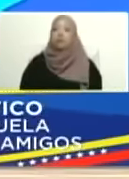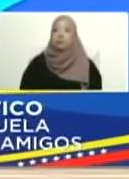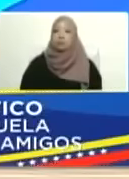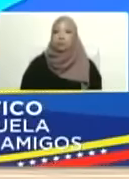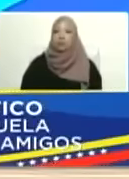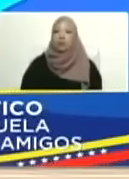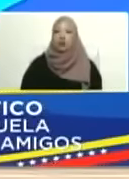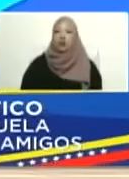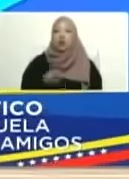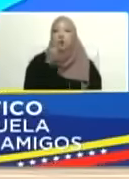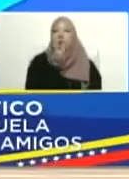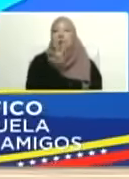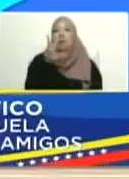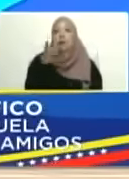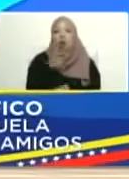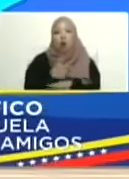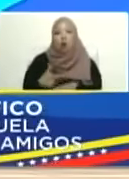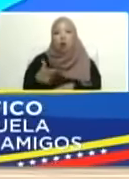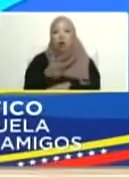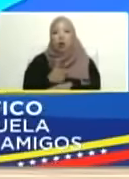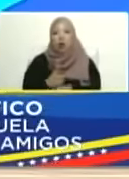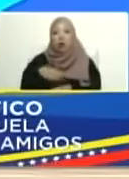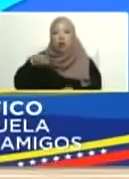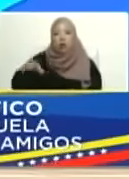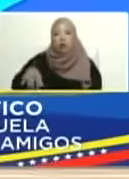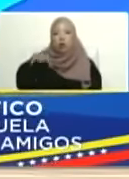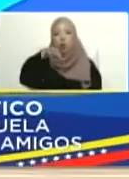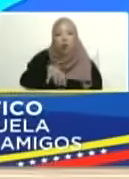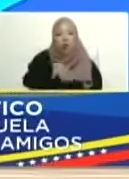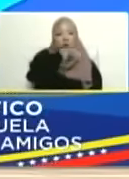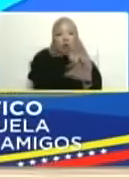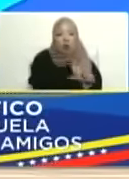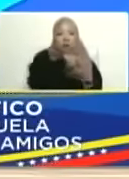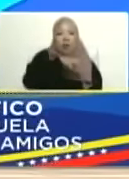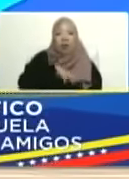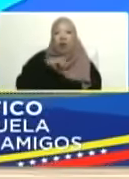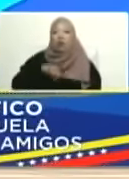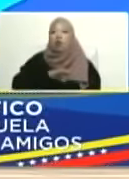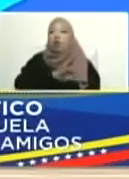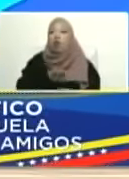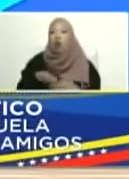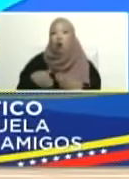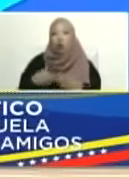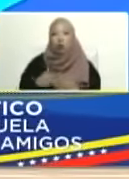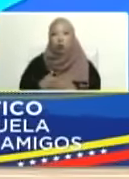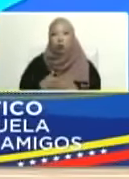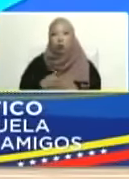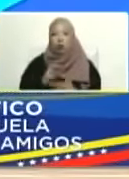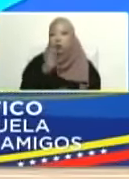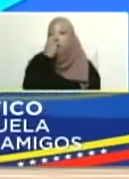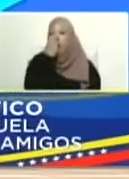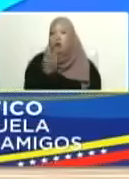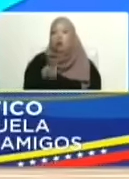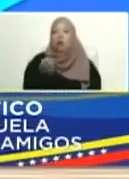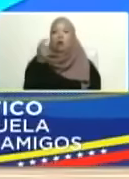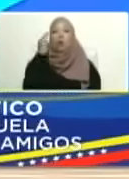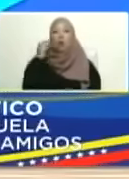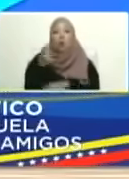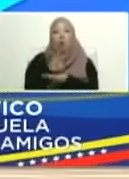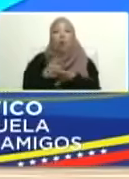Asistieron los 23 gobernadores y gobernadoras de los 23 estados del país, todos, del